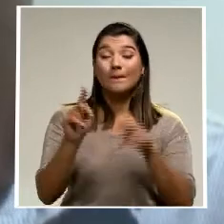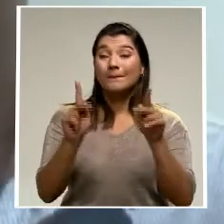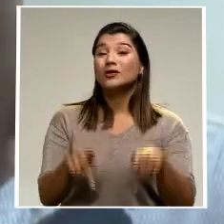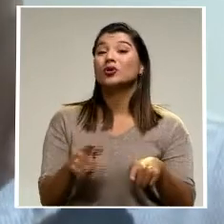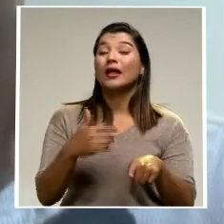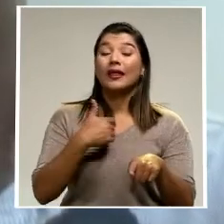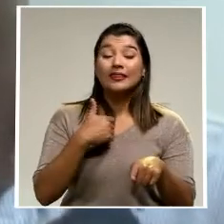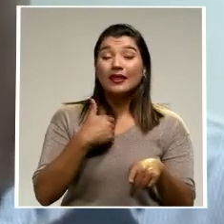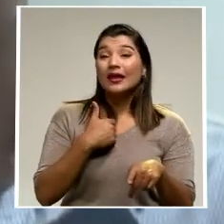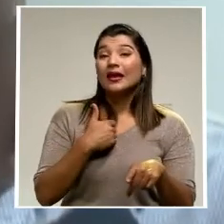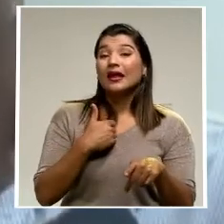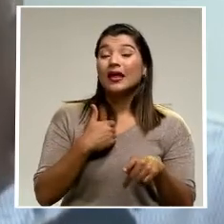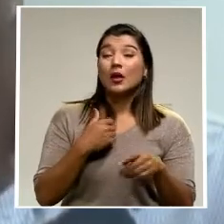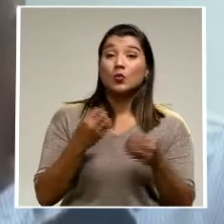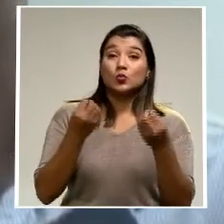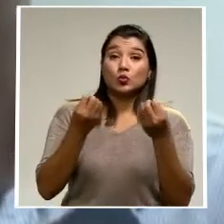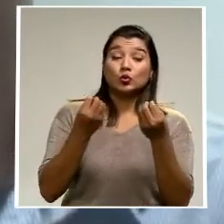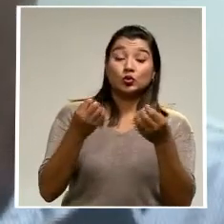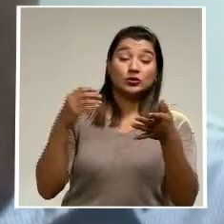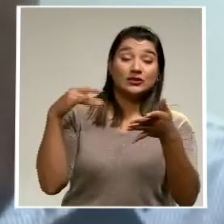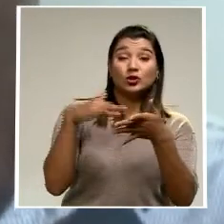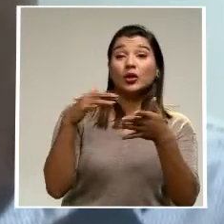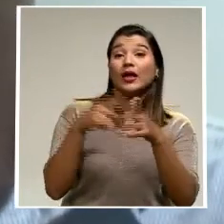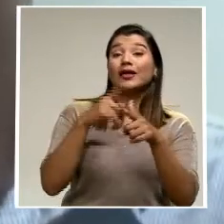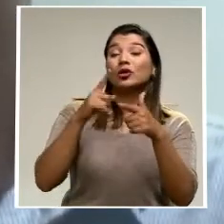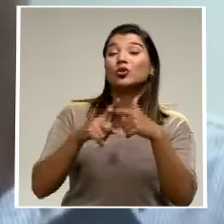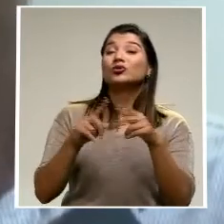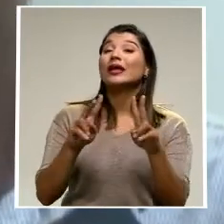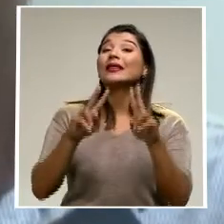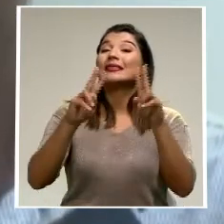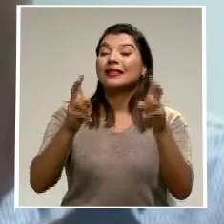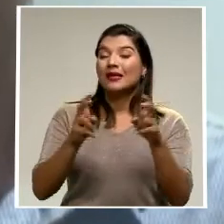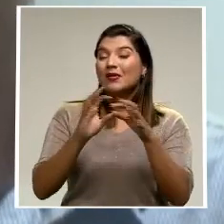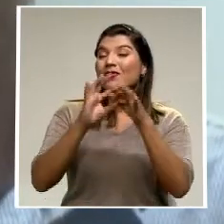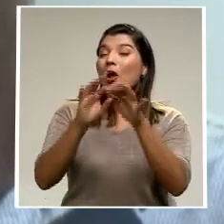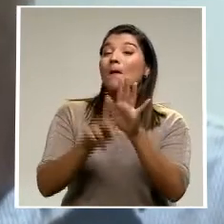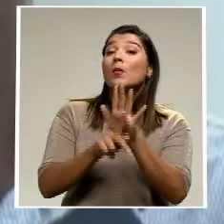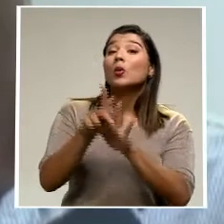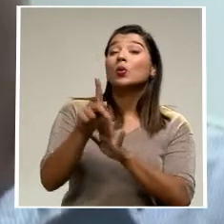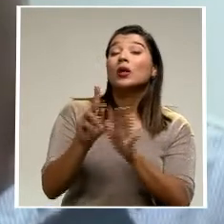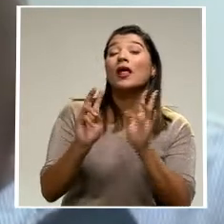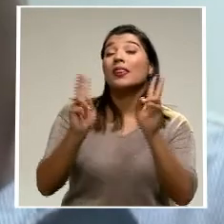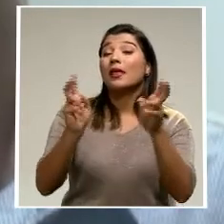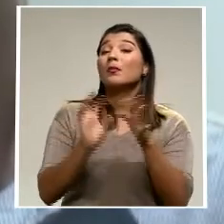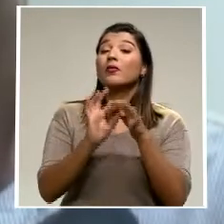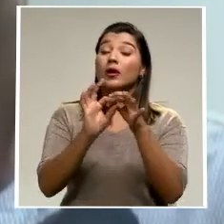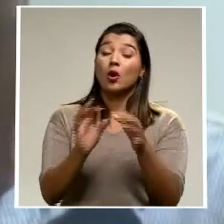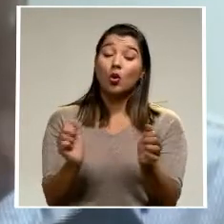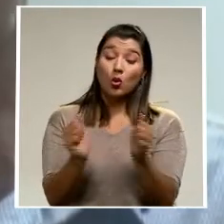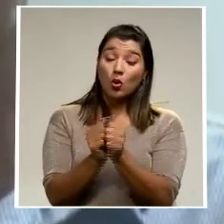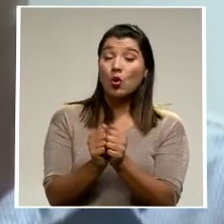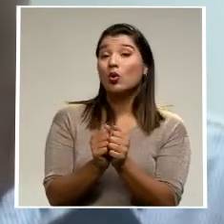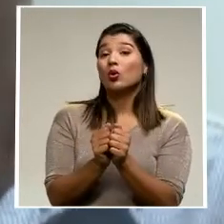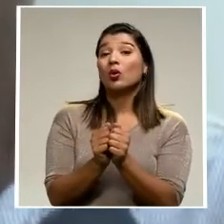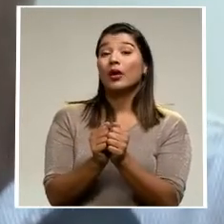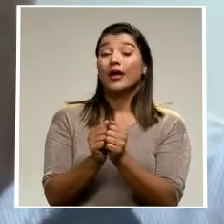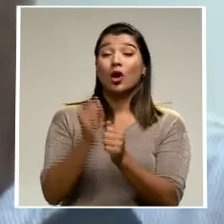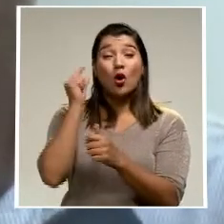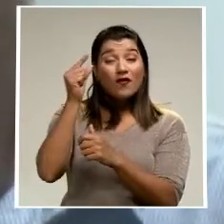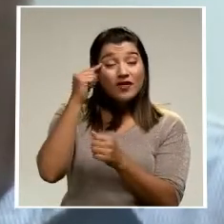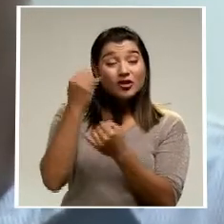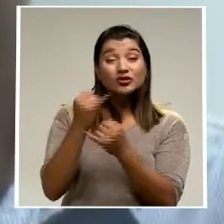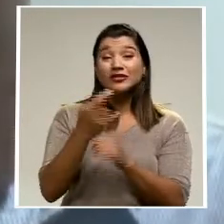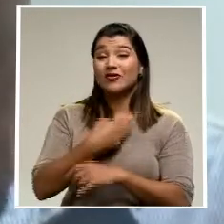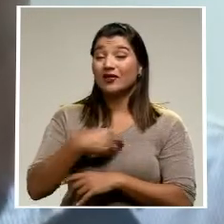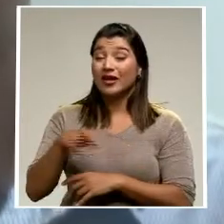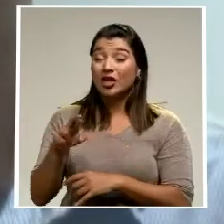tienen un alto grado de escolaridad y por lo tanto los temas de progresismo, los temas de Estado laico, los temas